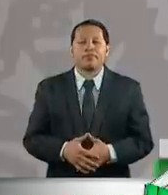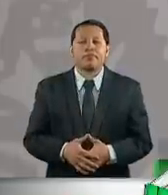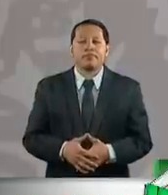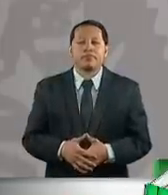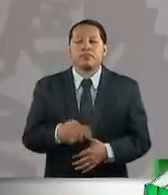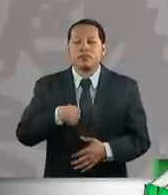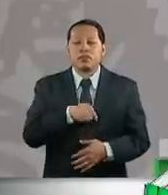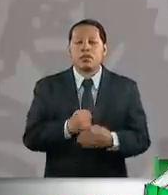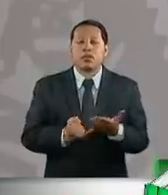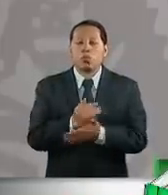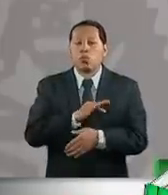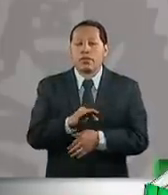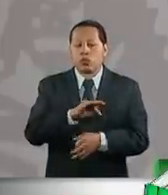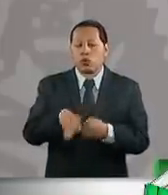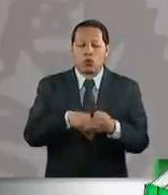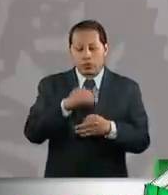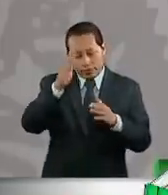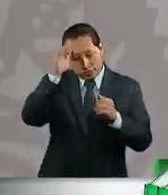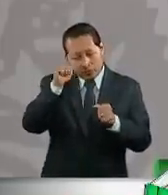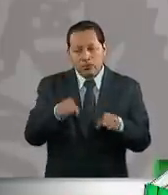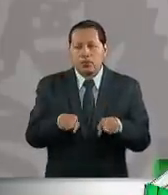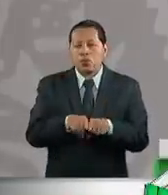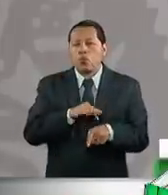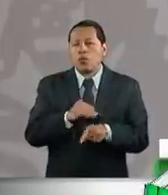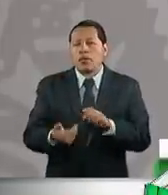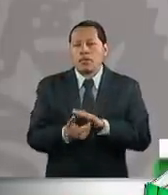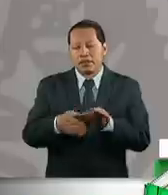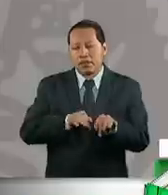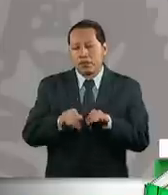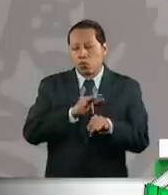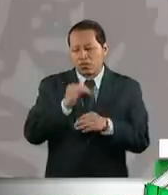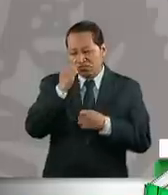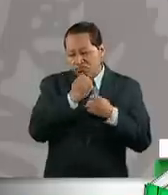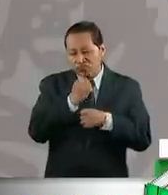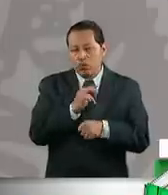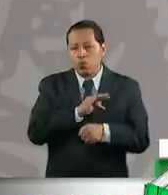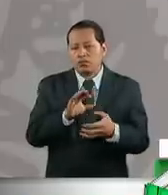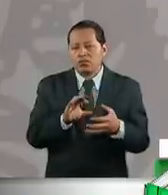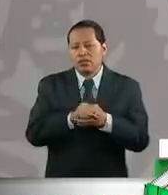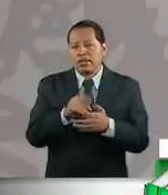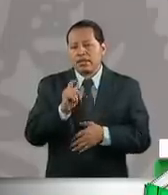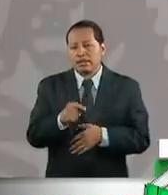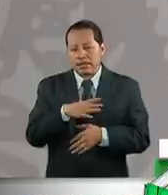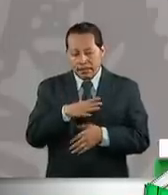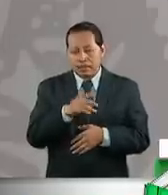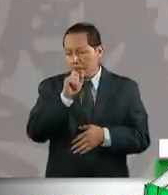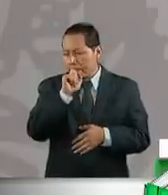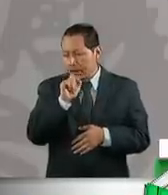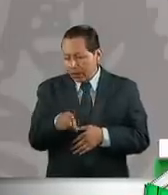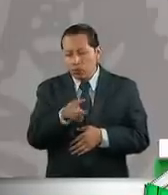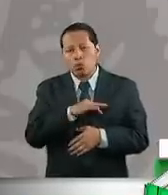Entonces decidimos instalar por unanimidad una mesa de trabajo, hacer una revisión puntual de las atribuciones que